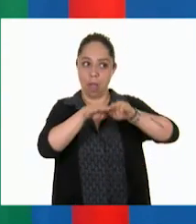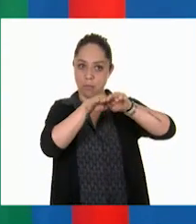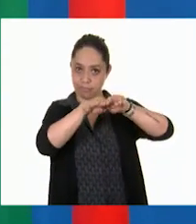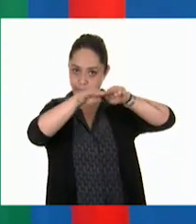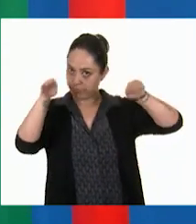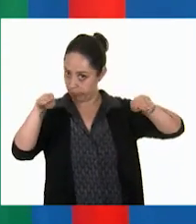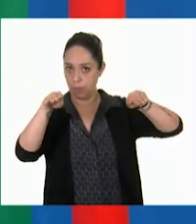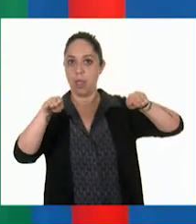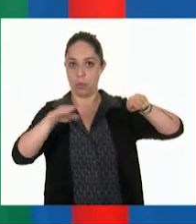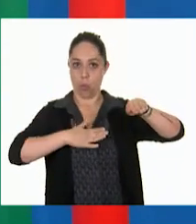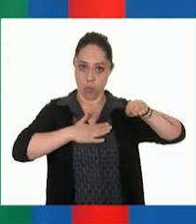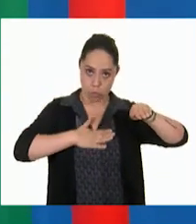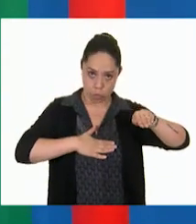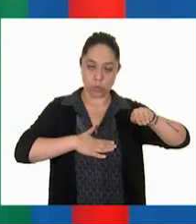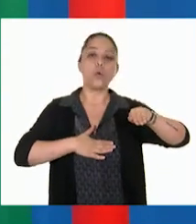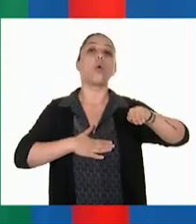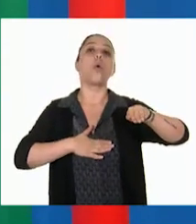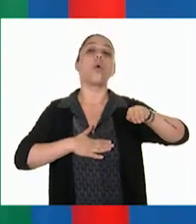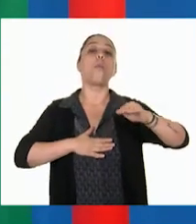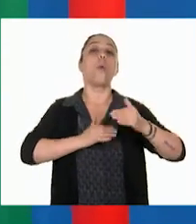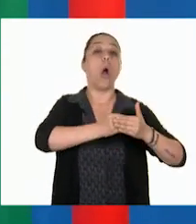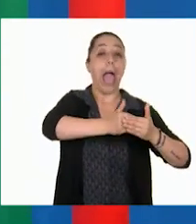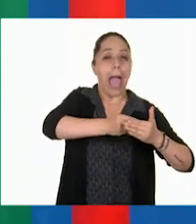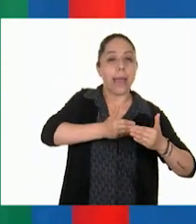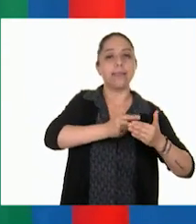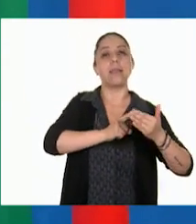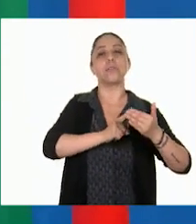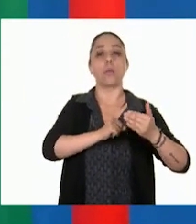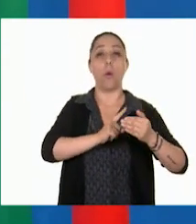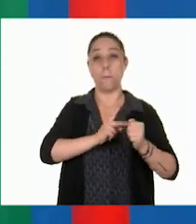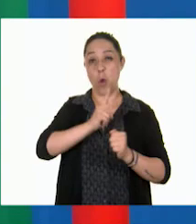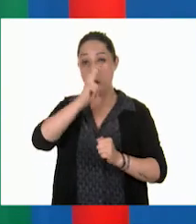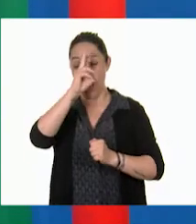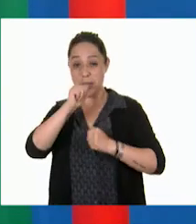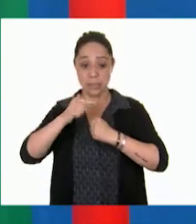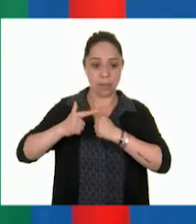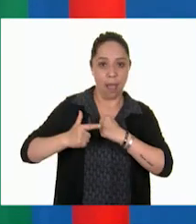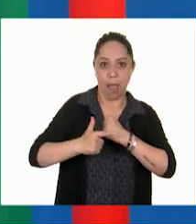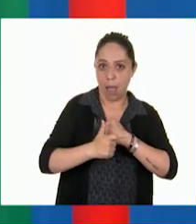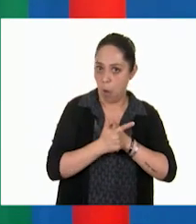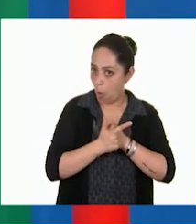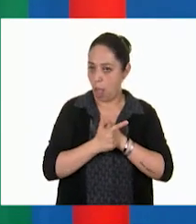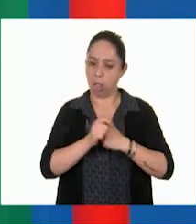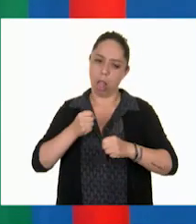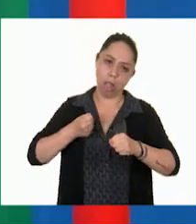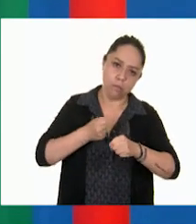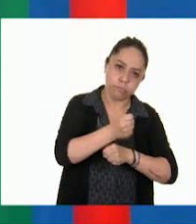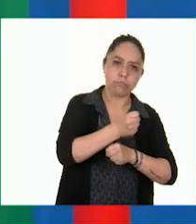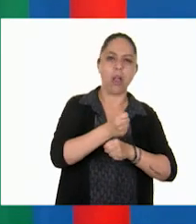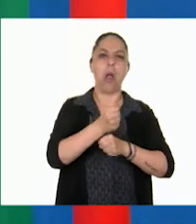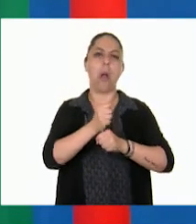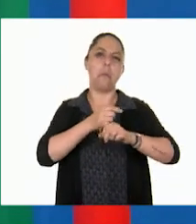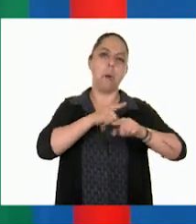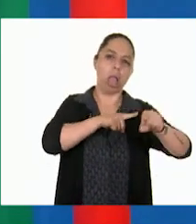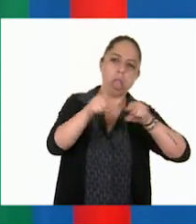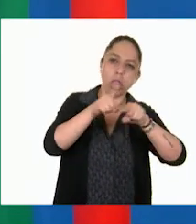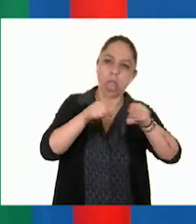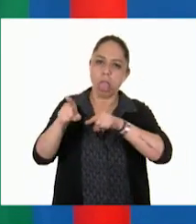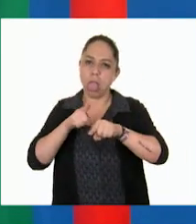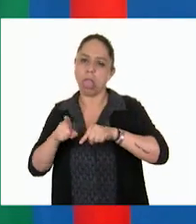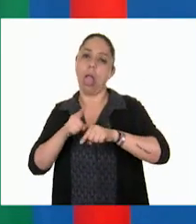partes y que no debe haber antecedentes de algún tipo de violencia, sea física, psicológica y o sexual,